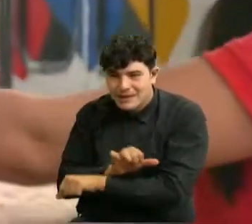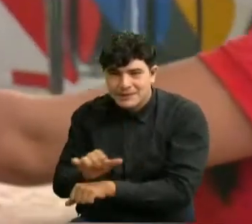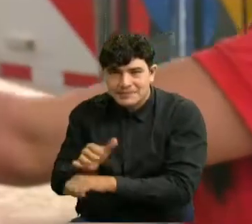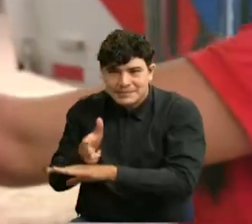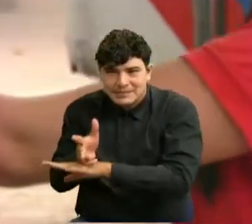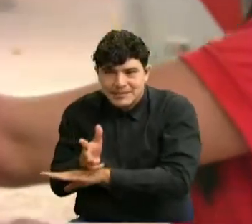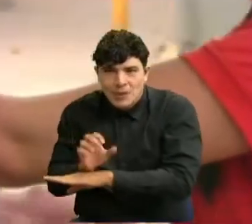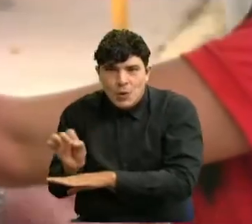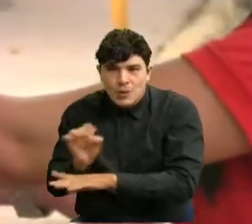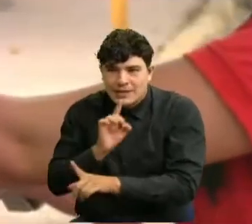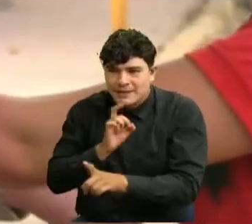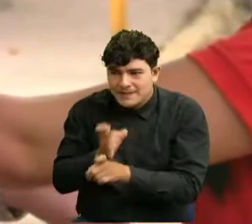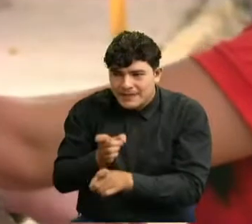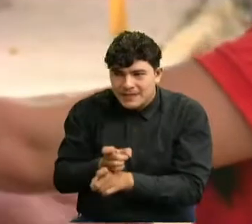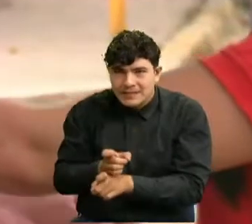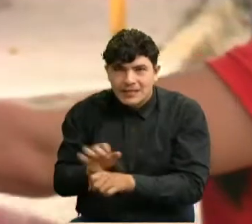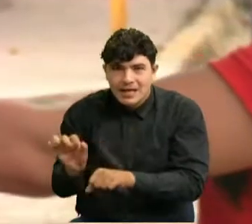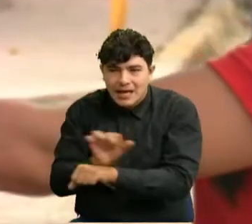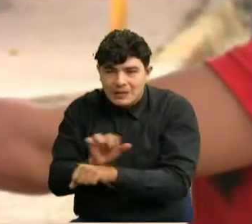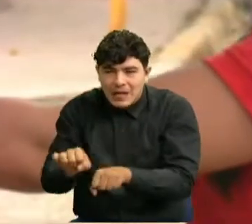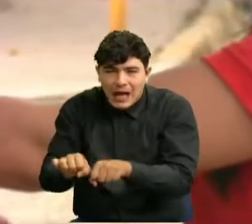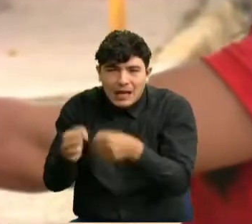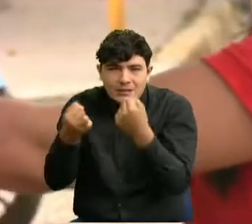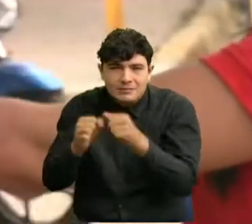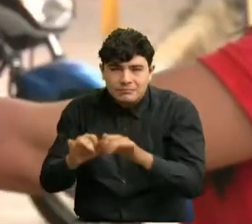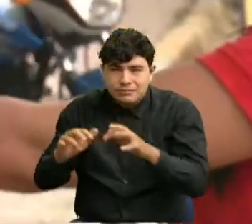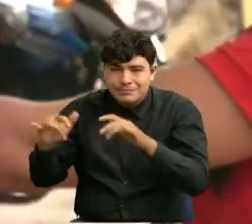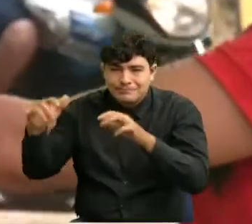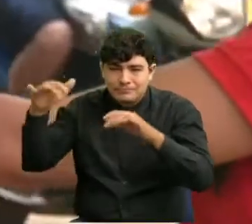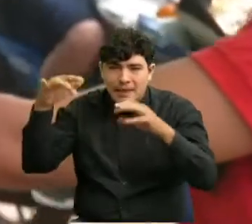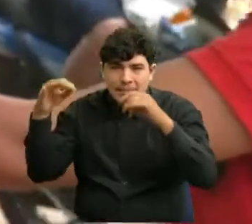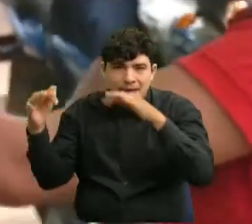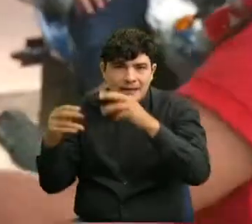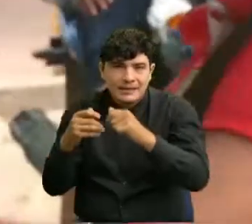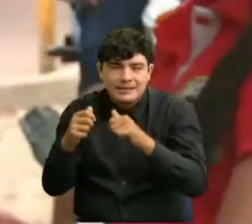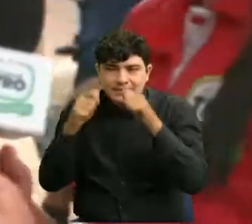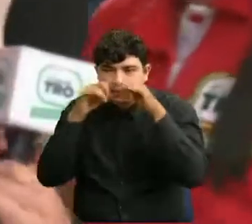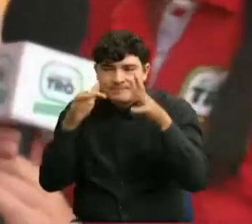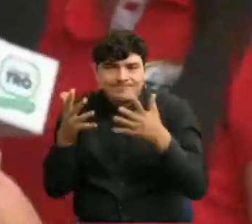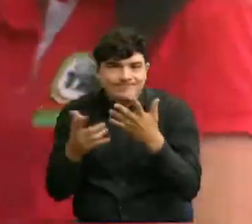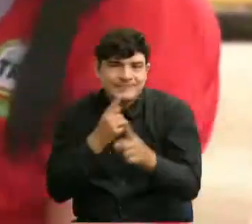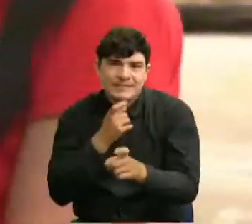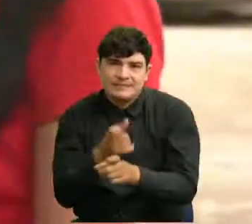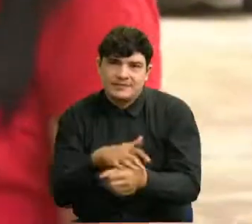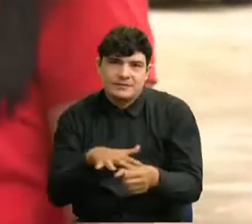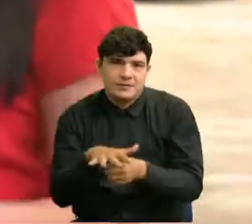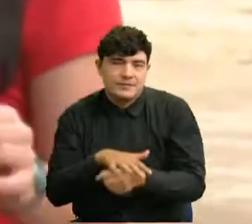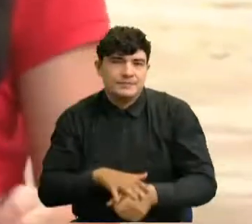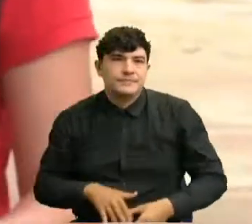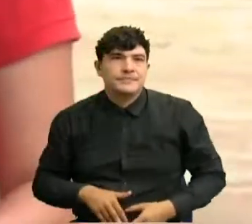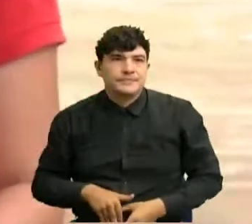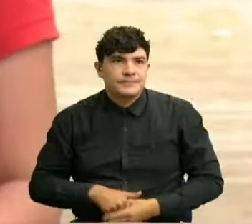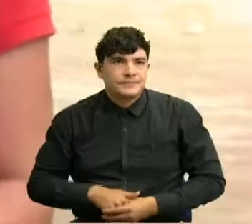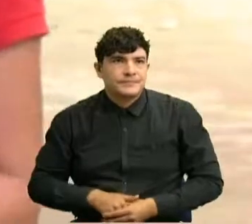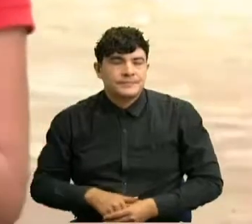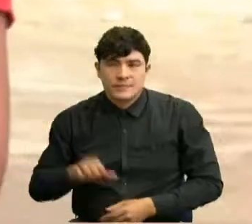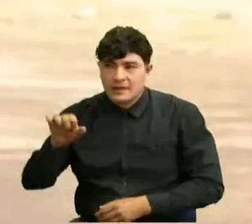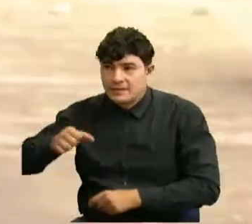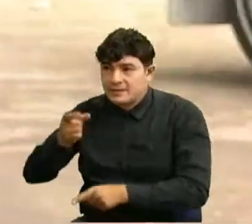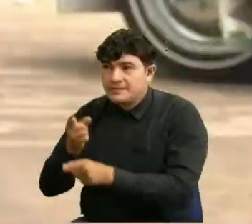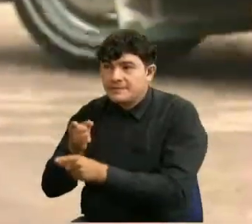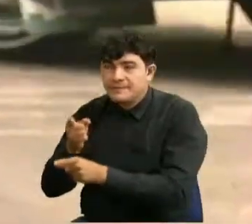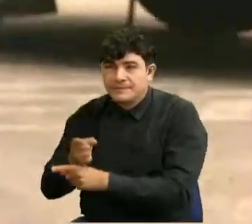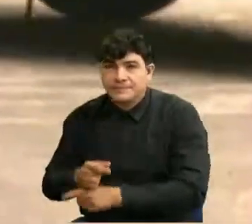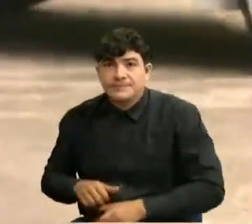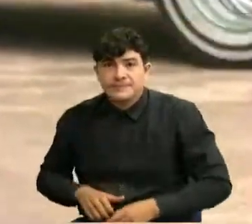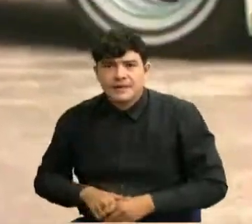vías están completamente destruidas, deterioradas, lo que hace pues complicado transitar. Listo, pues mire, Andrés, precisamente Oriente Noticias se comunicó